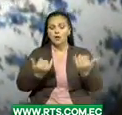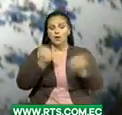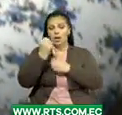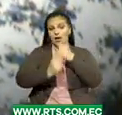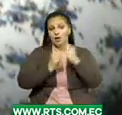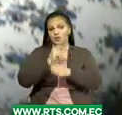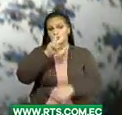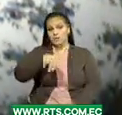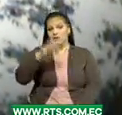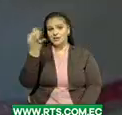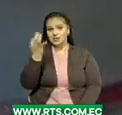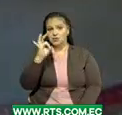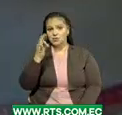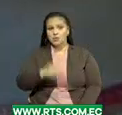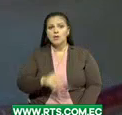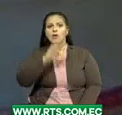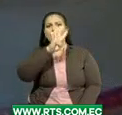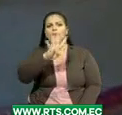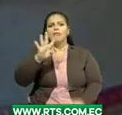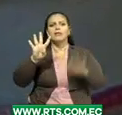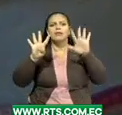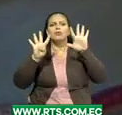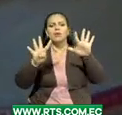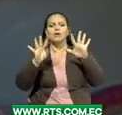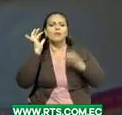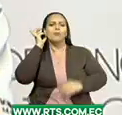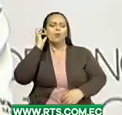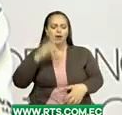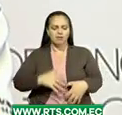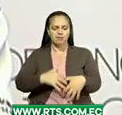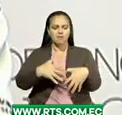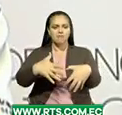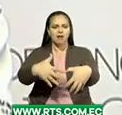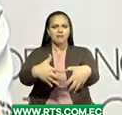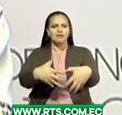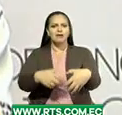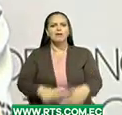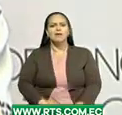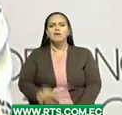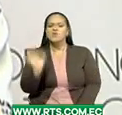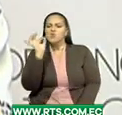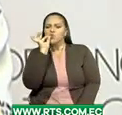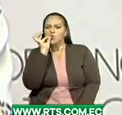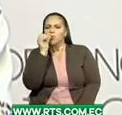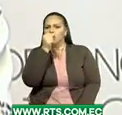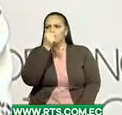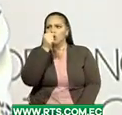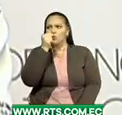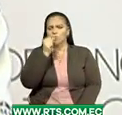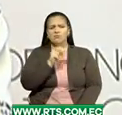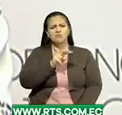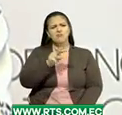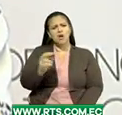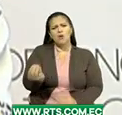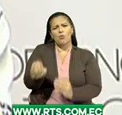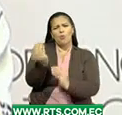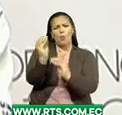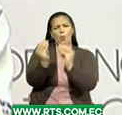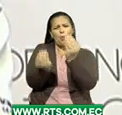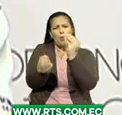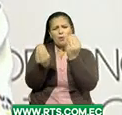madres o usuarias adolescentes, este rango de edad se está extendiendo a edades un poco